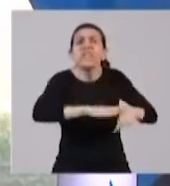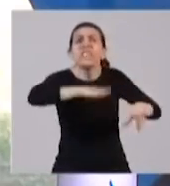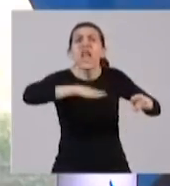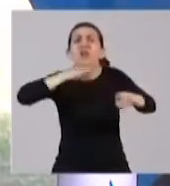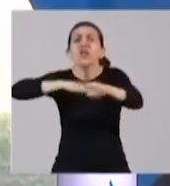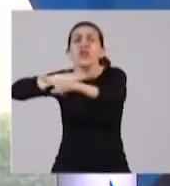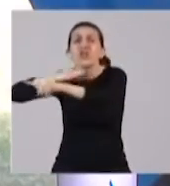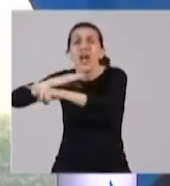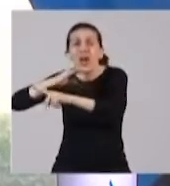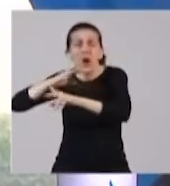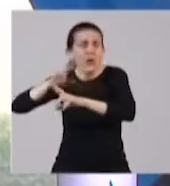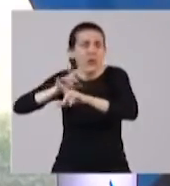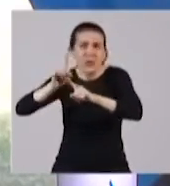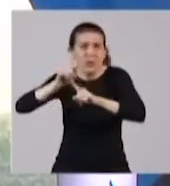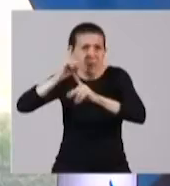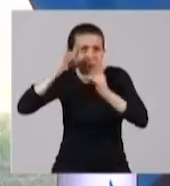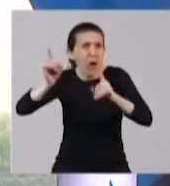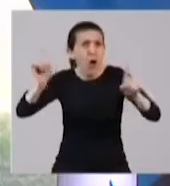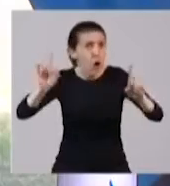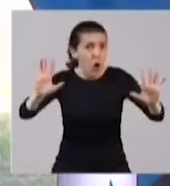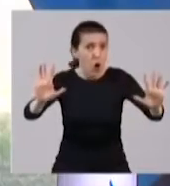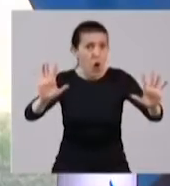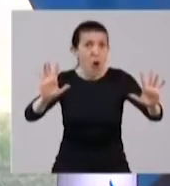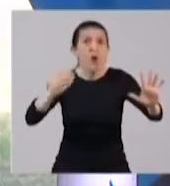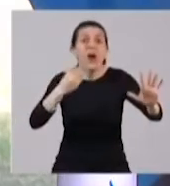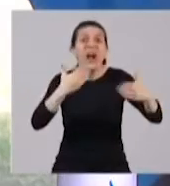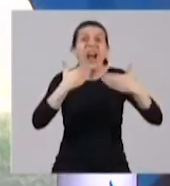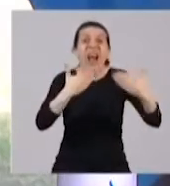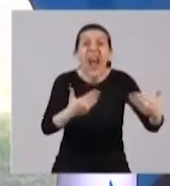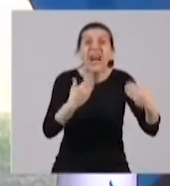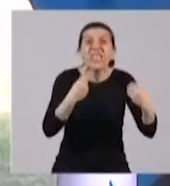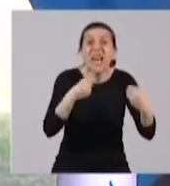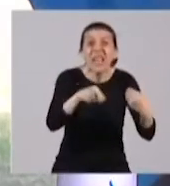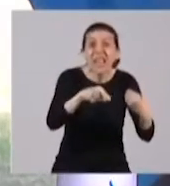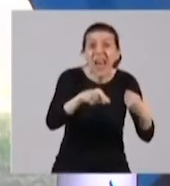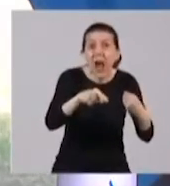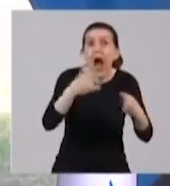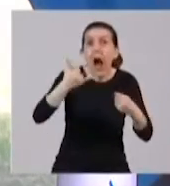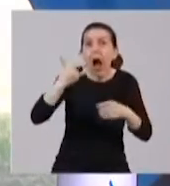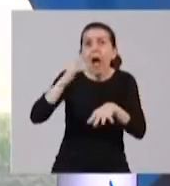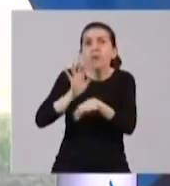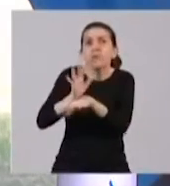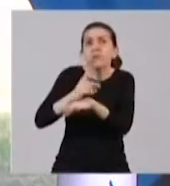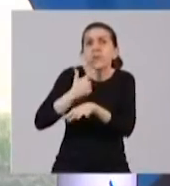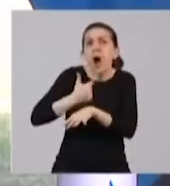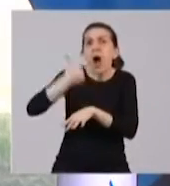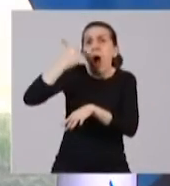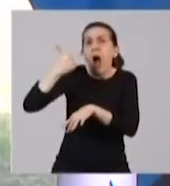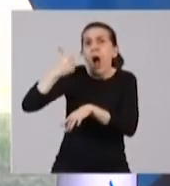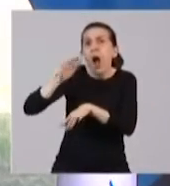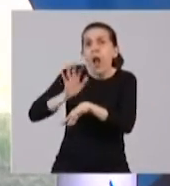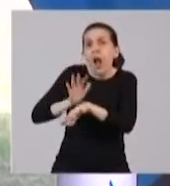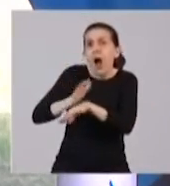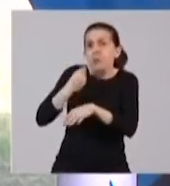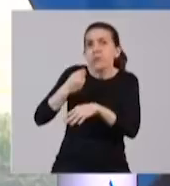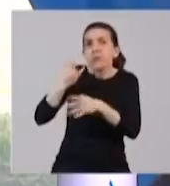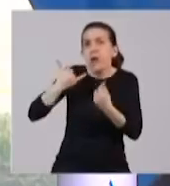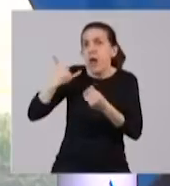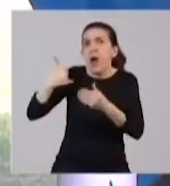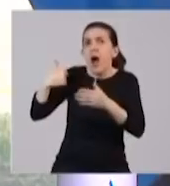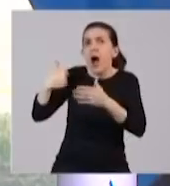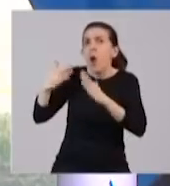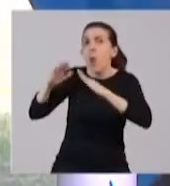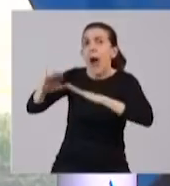estamos cumpliendo es porque duplicamos, ganando tiempo, el sistema de salud en la